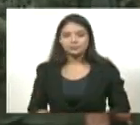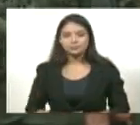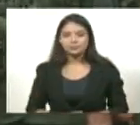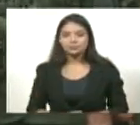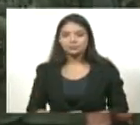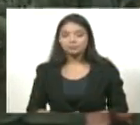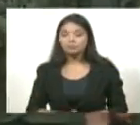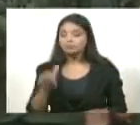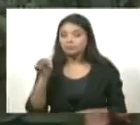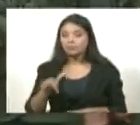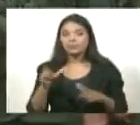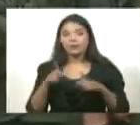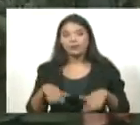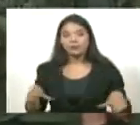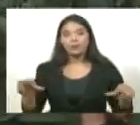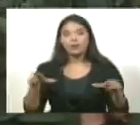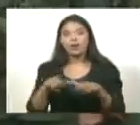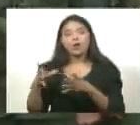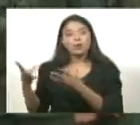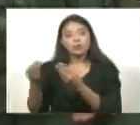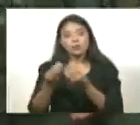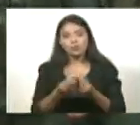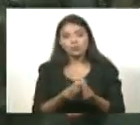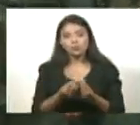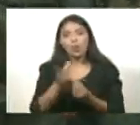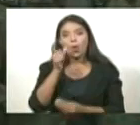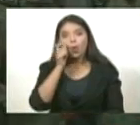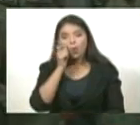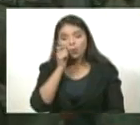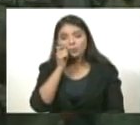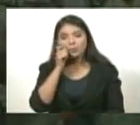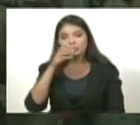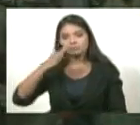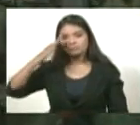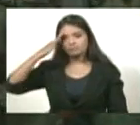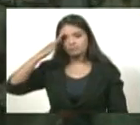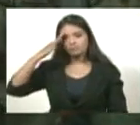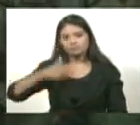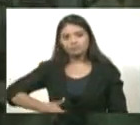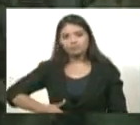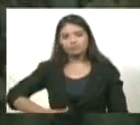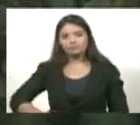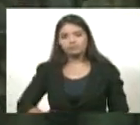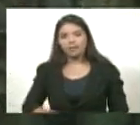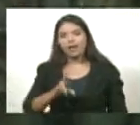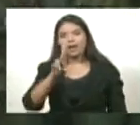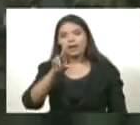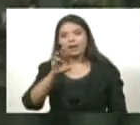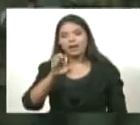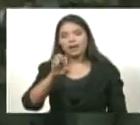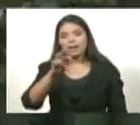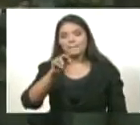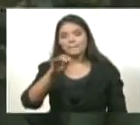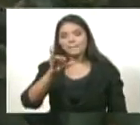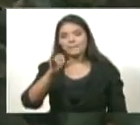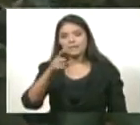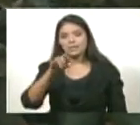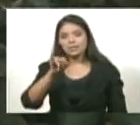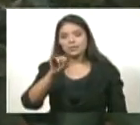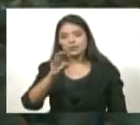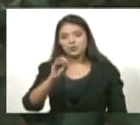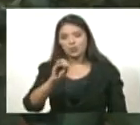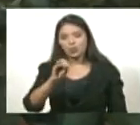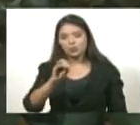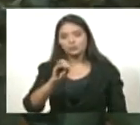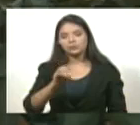En este salón me encuentro acompañado del señor almirante en jefe, Remigio Ceballo, comandante estratégico operacional